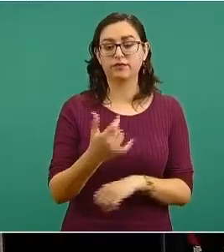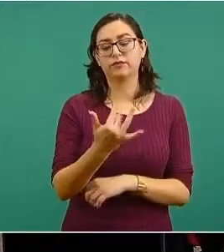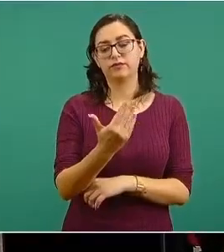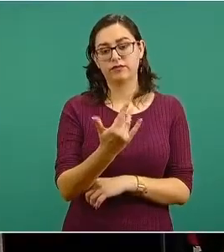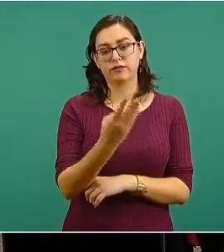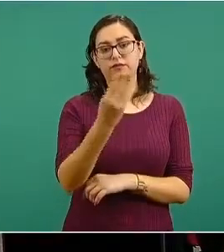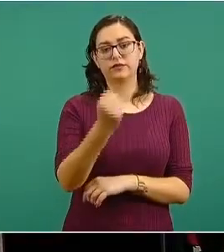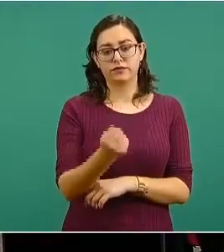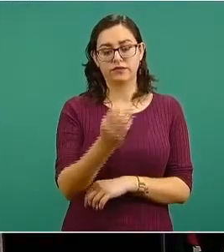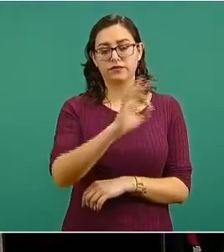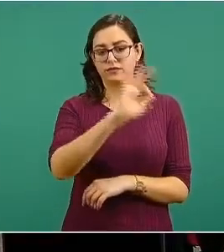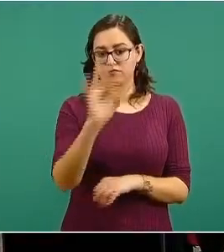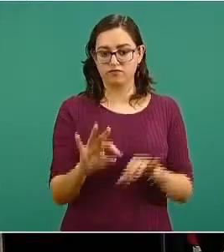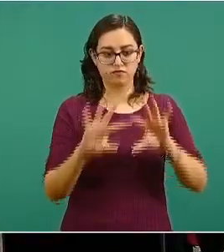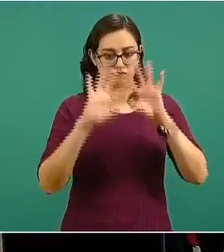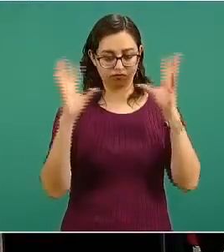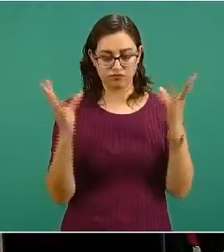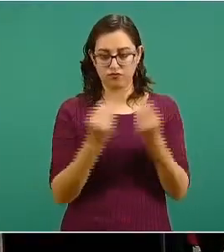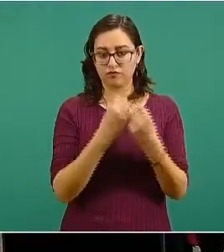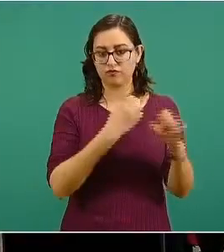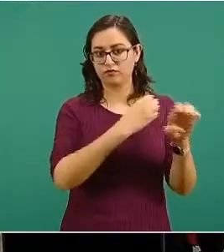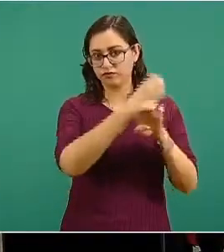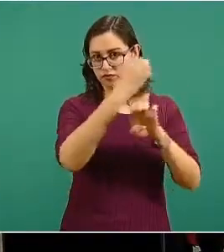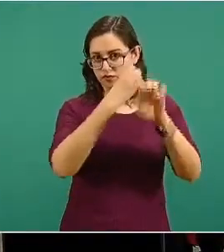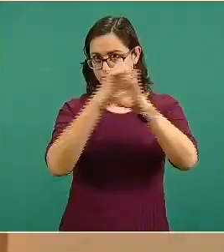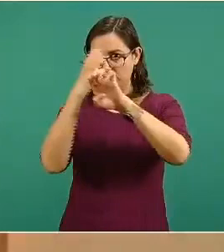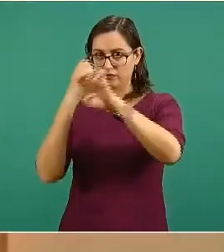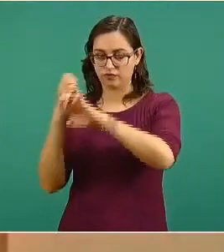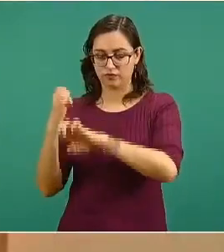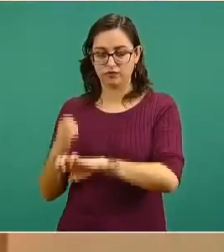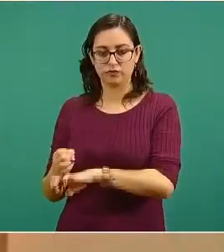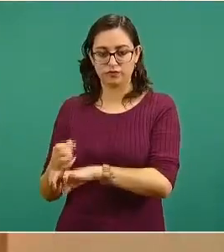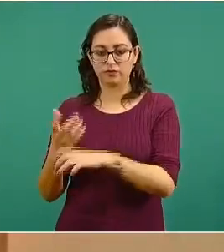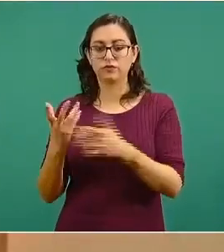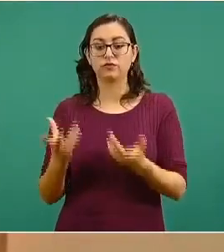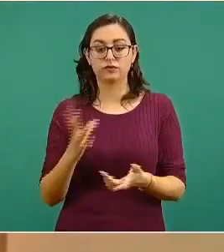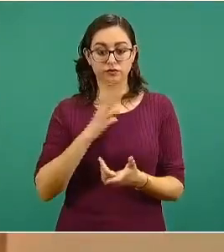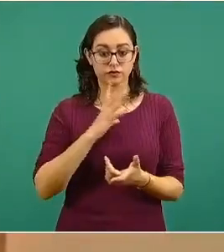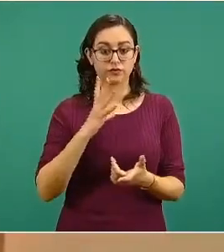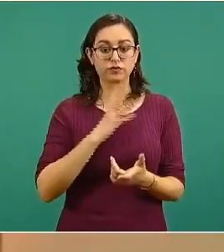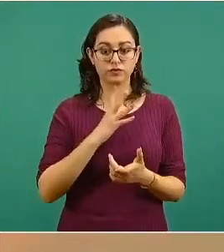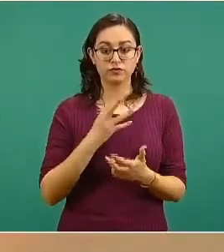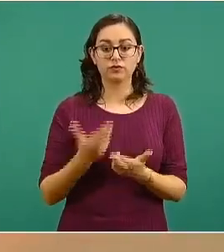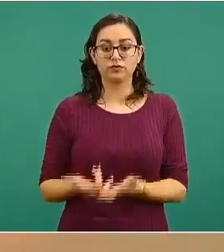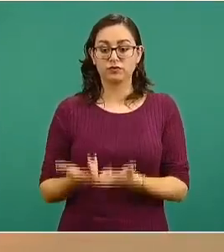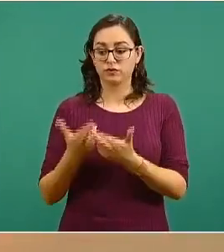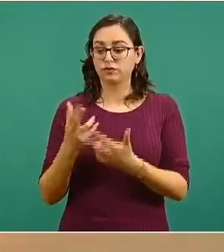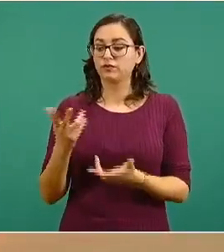el total de camas que se tienen disponibles, que son